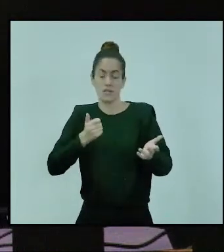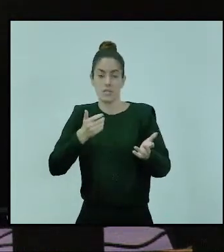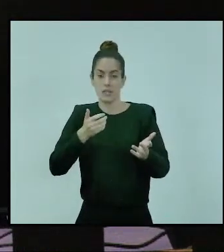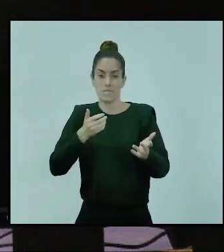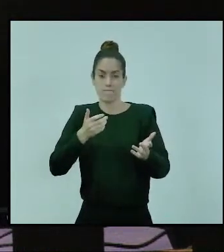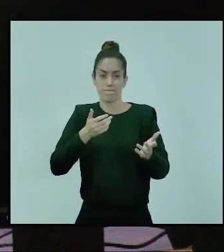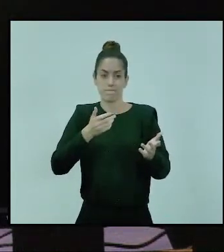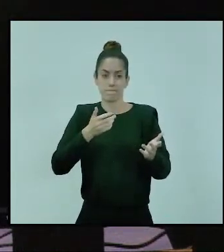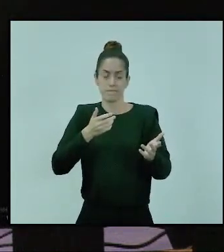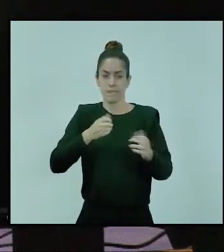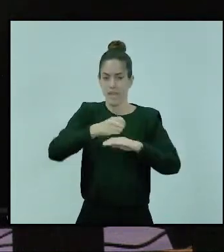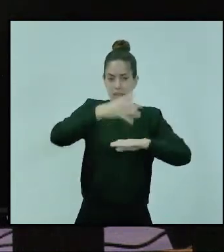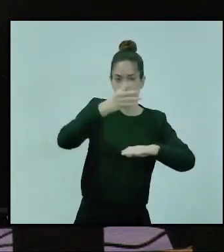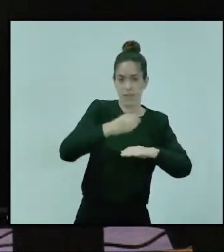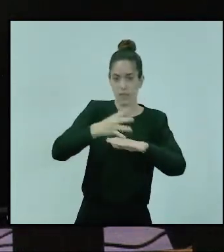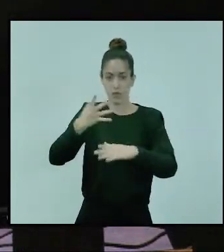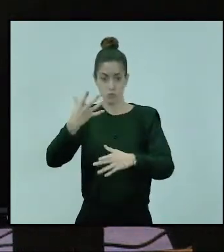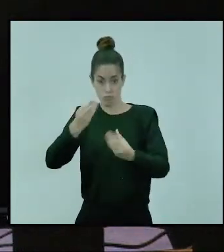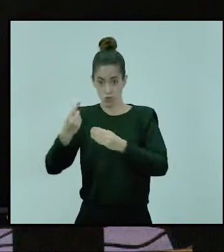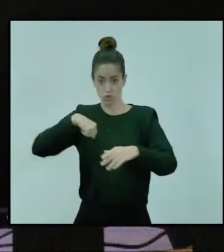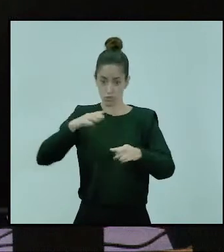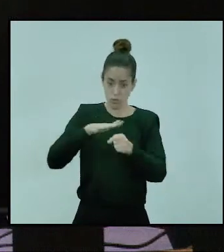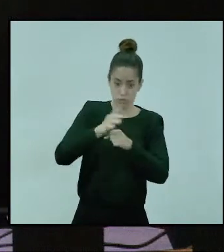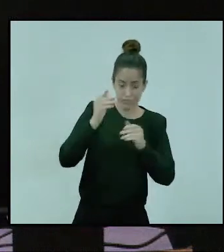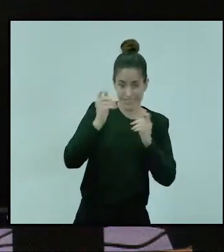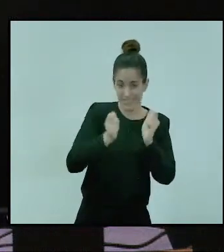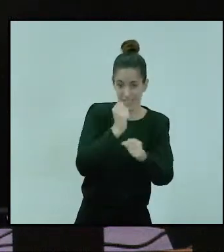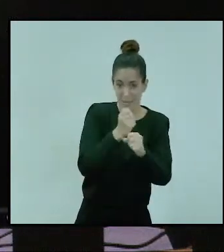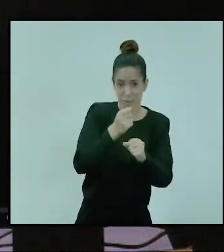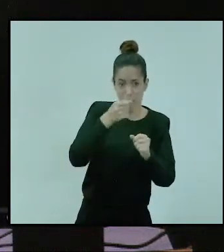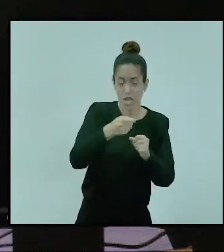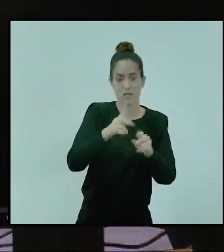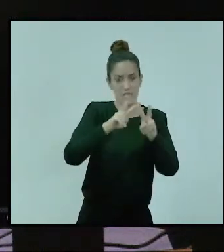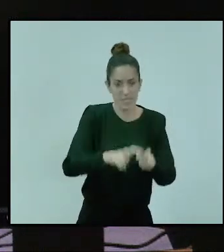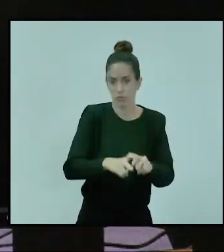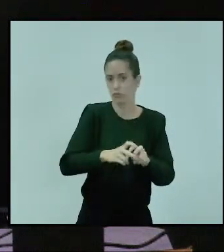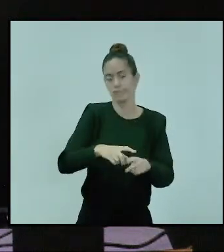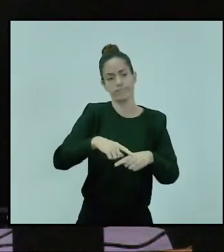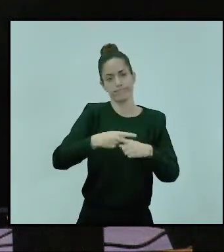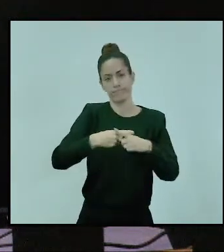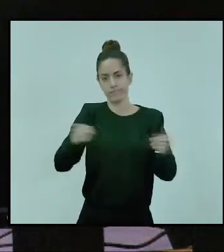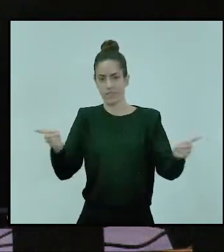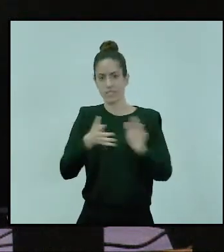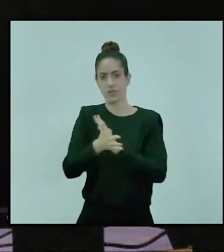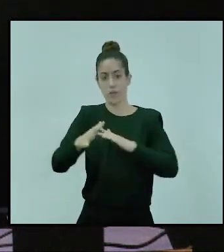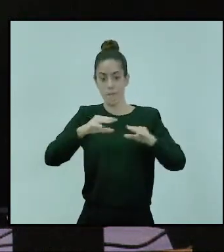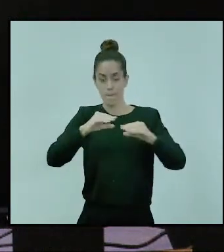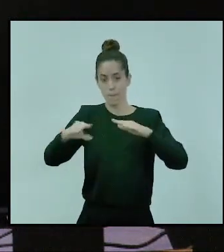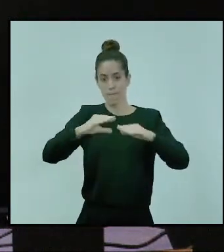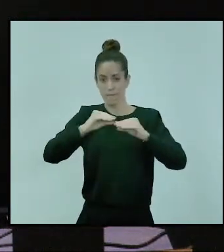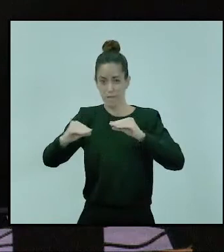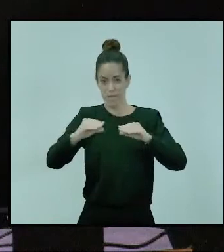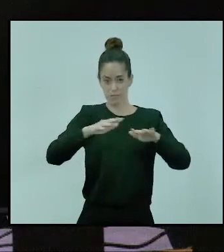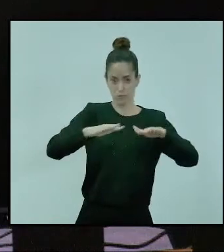sino en muchos de los edificios que estuvimos trabajando. ¿Qué ocurre cuando se produce el movimiento de una falla y un